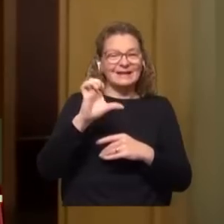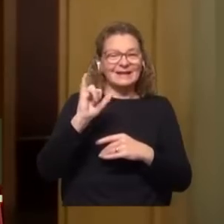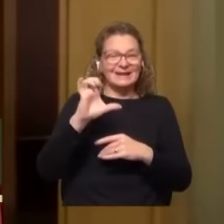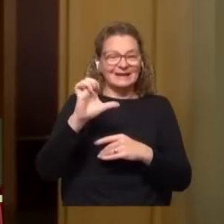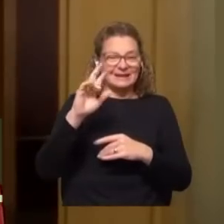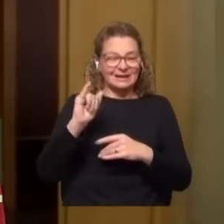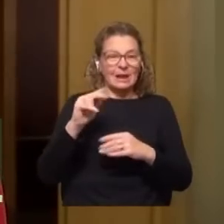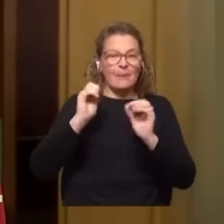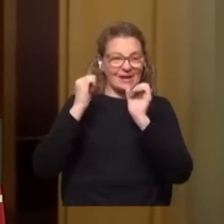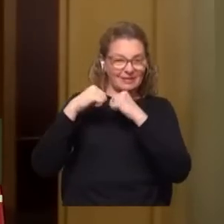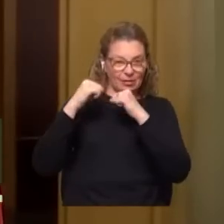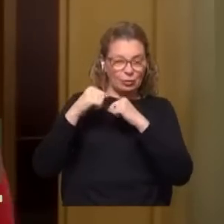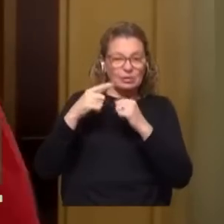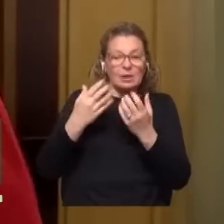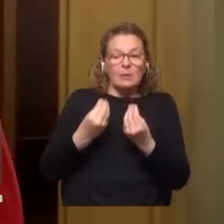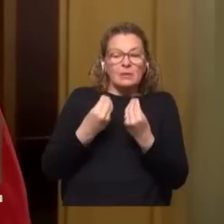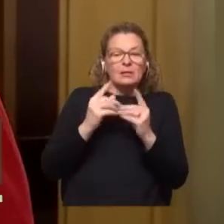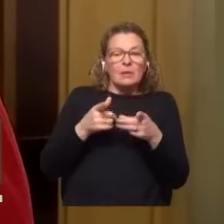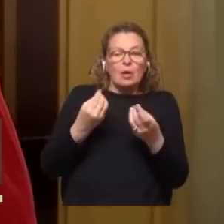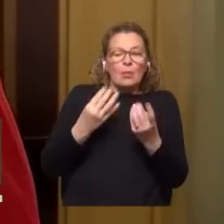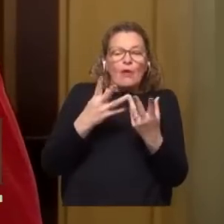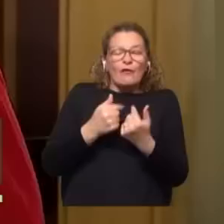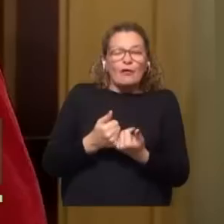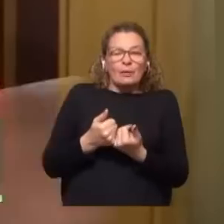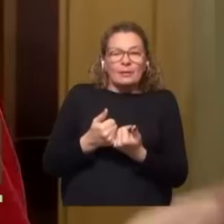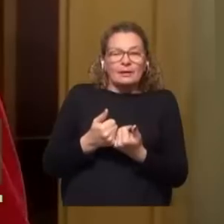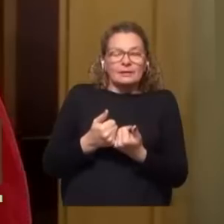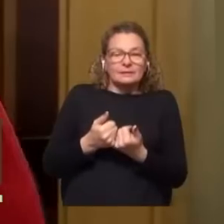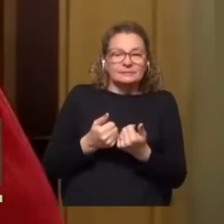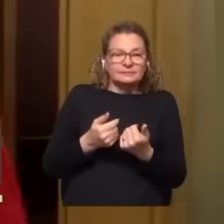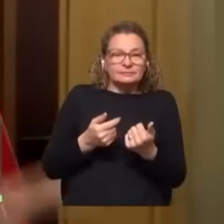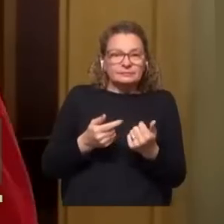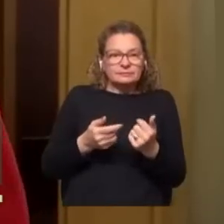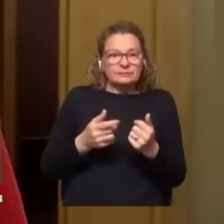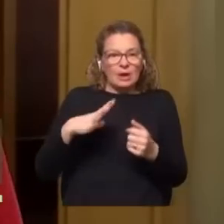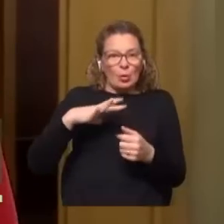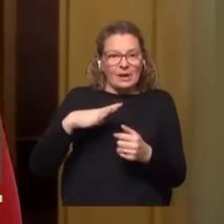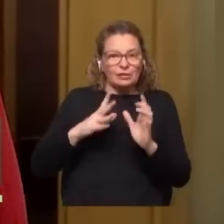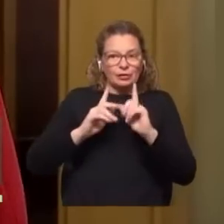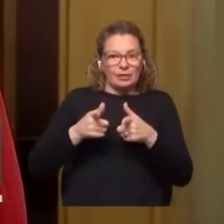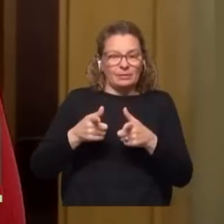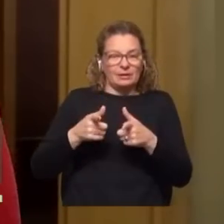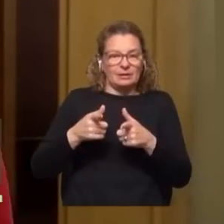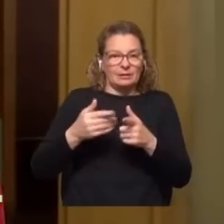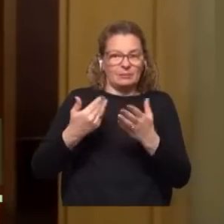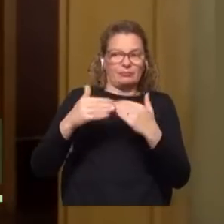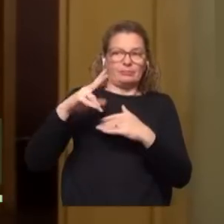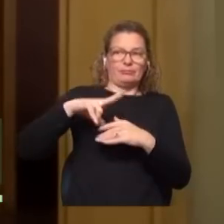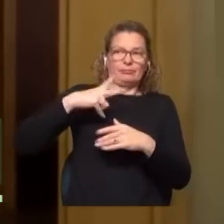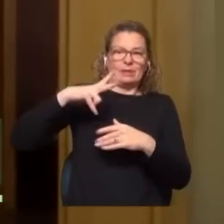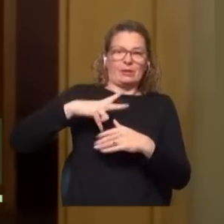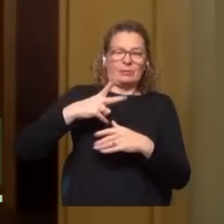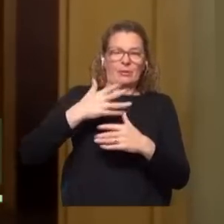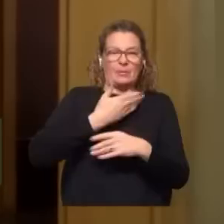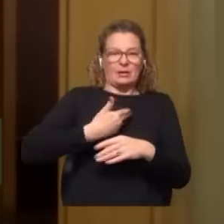Y además también las condiciones en las que este se están retirando y prejubilando en términos de alto privilegio para